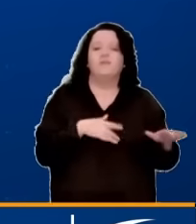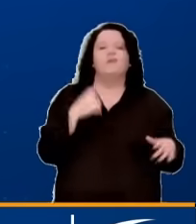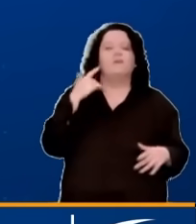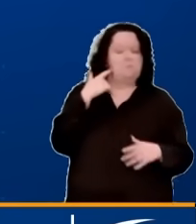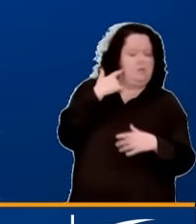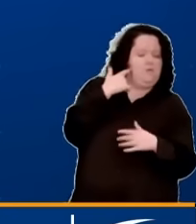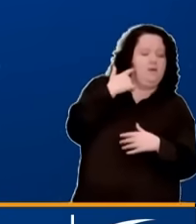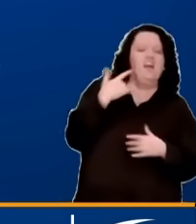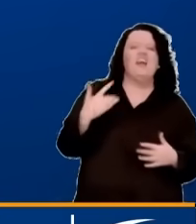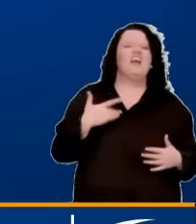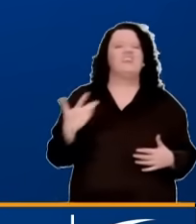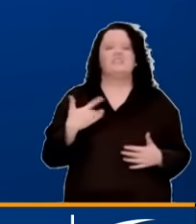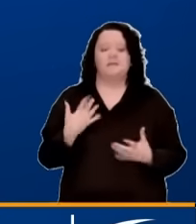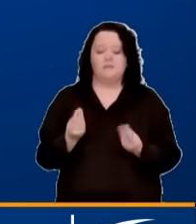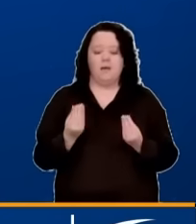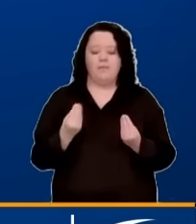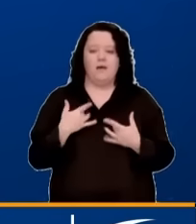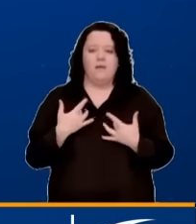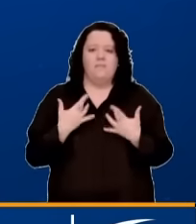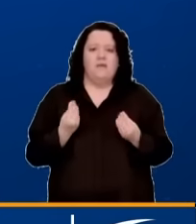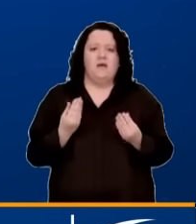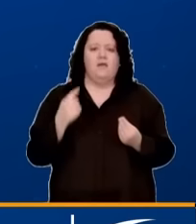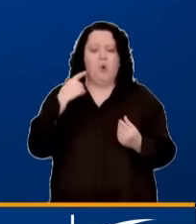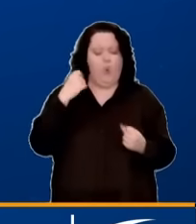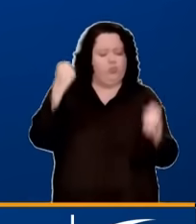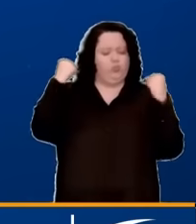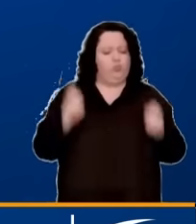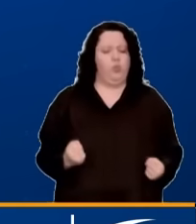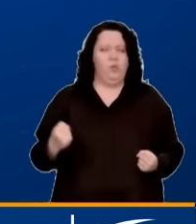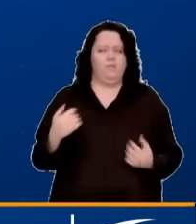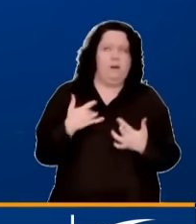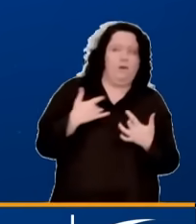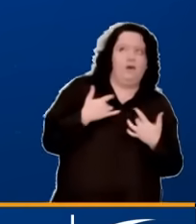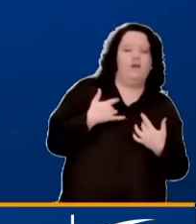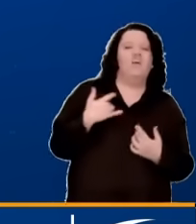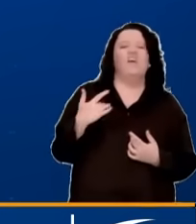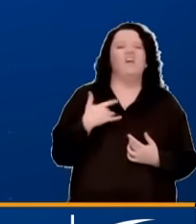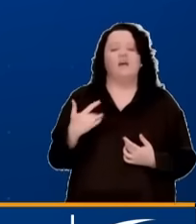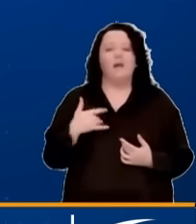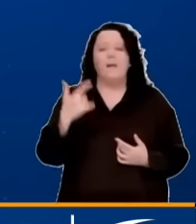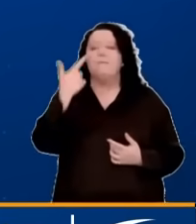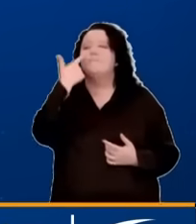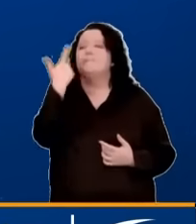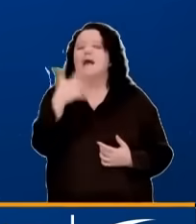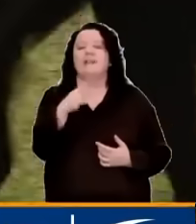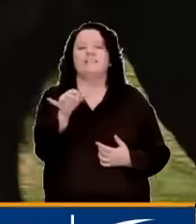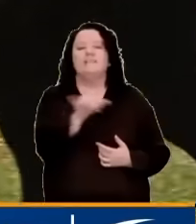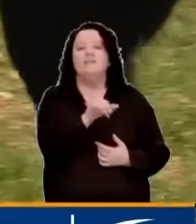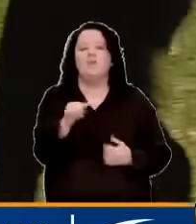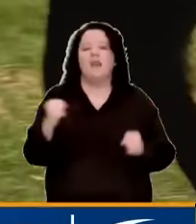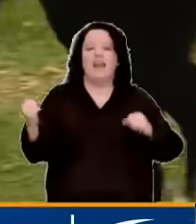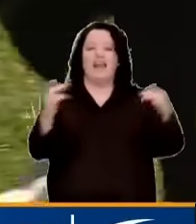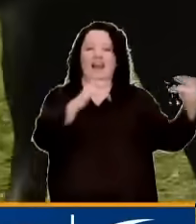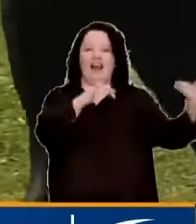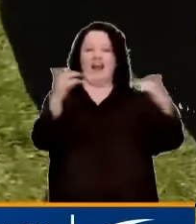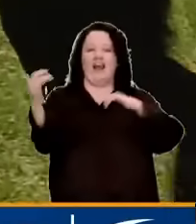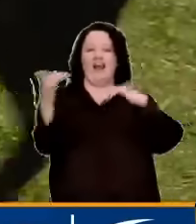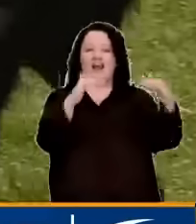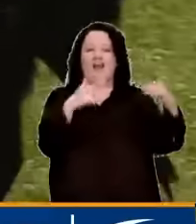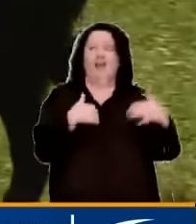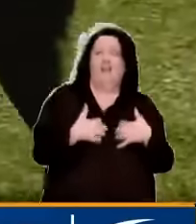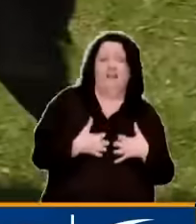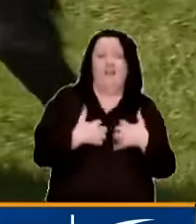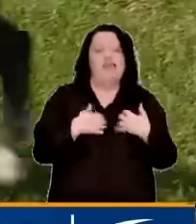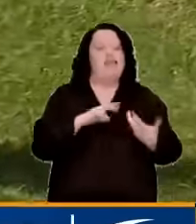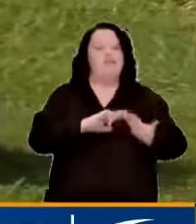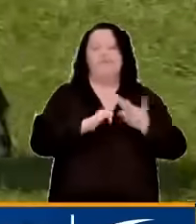la pólvora y tiene miedo a la pólvora, a los sonidos fuertes, es básicamente, hagan de cuenta, como si estuviéramos en medio de la guerra. Entonces,